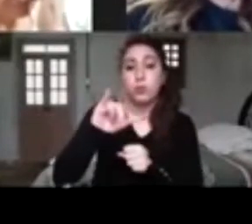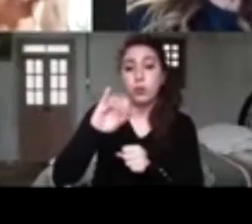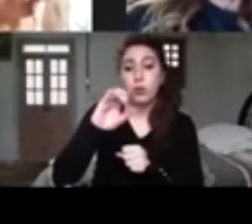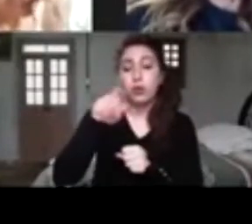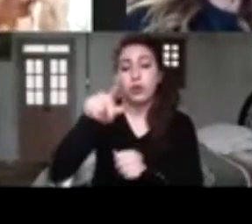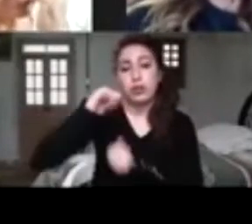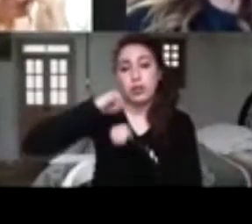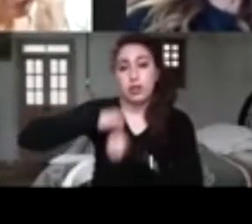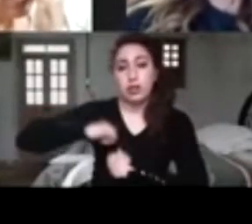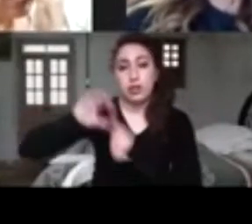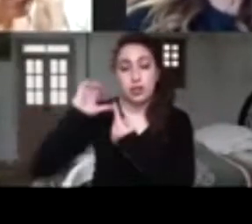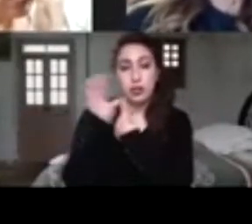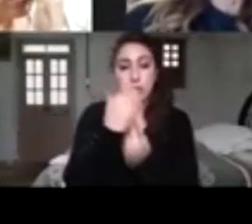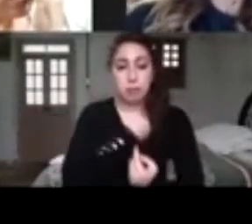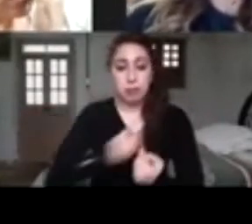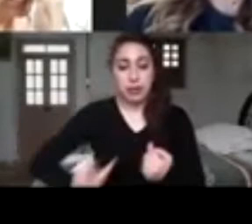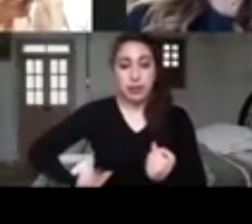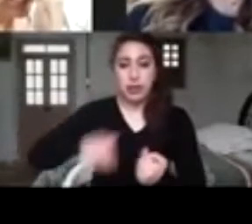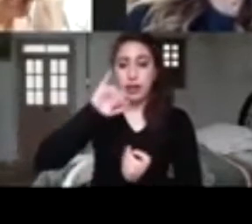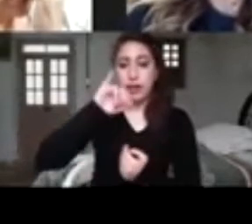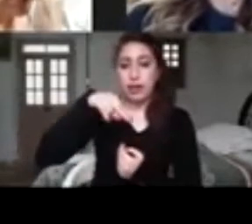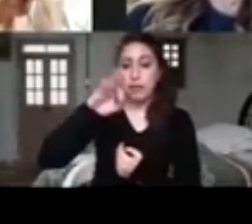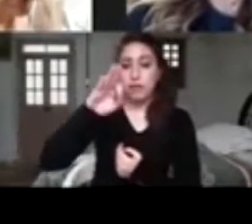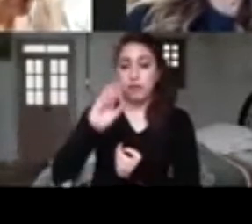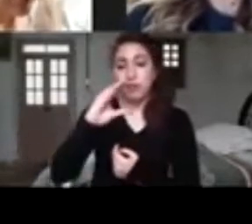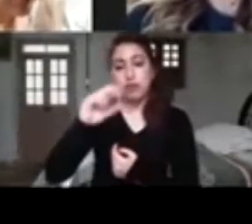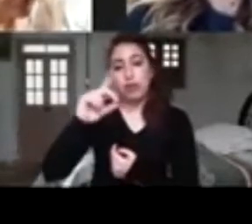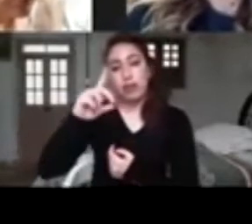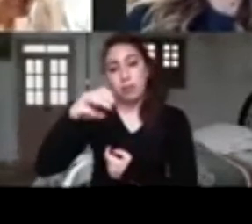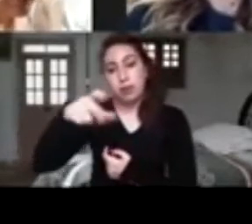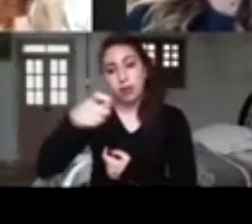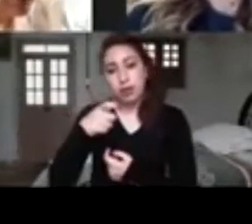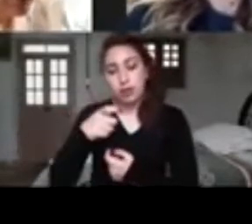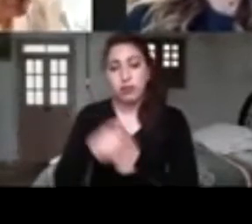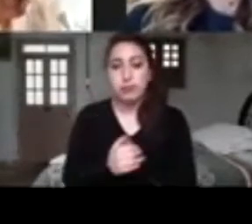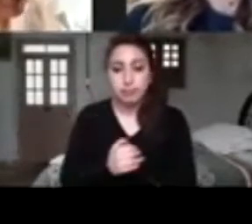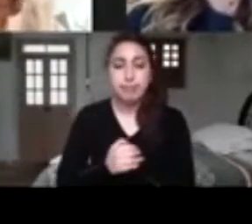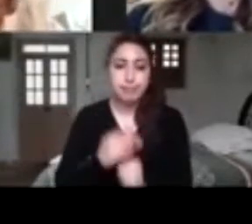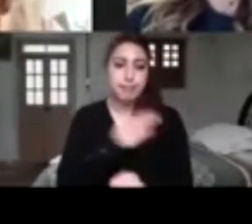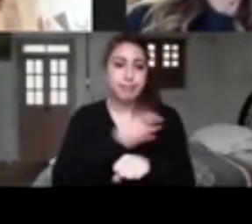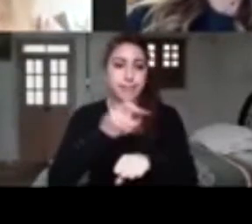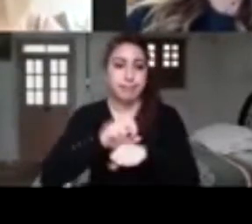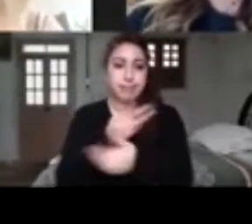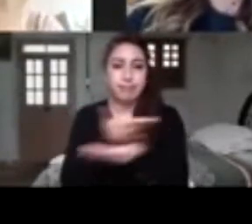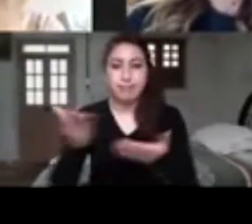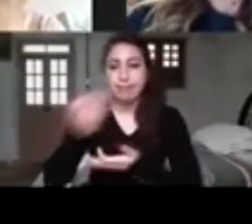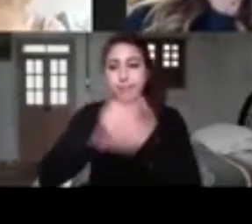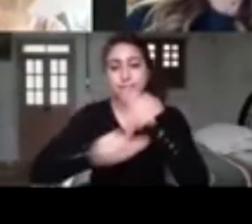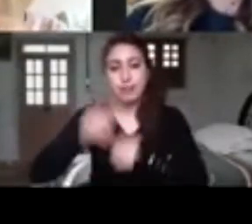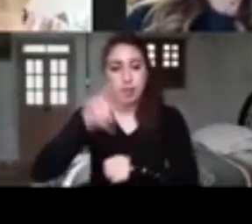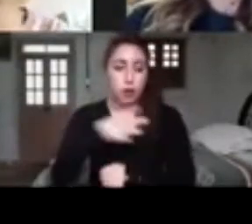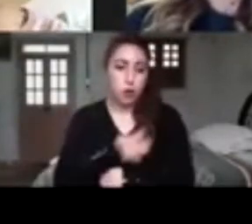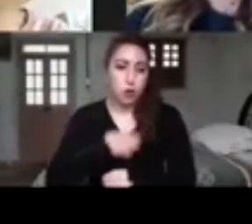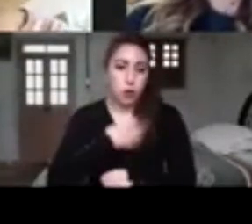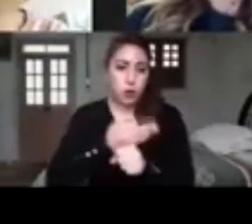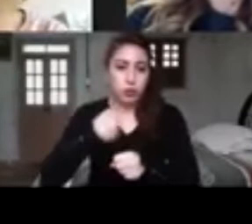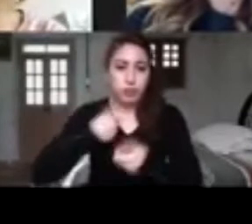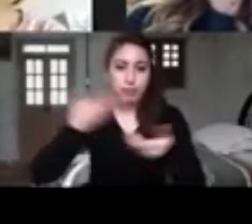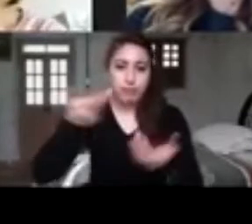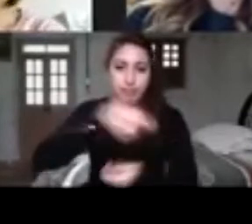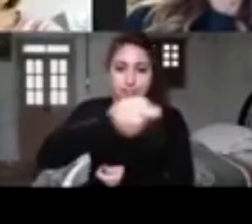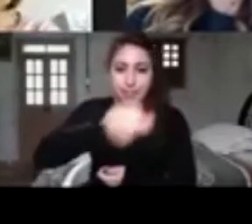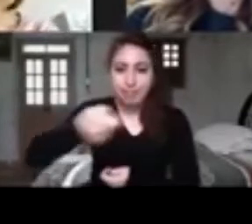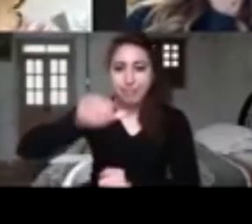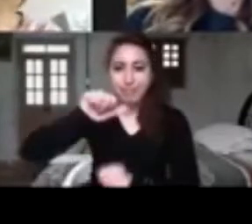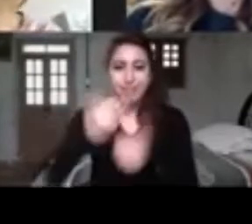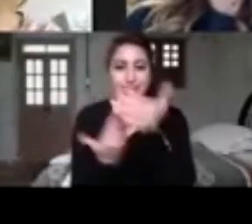comisionado ciudadano presidente del INFO Ciudad de México. Hola, muy También buenos nos acompaña. días a todas y todos. Qué gusto saludarles en esta mañana